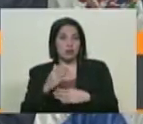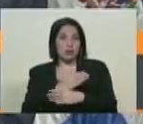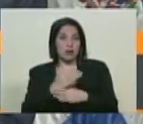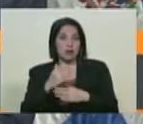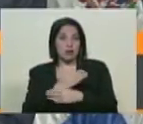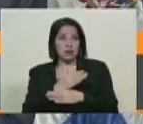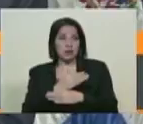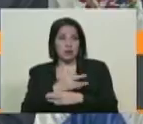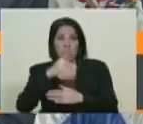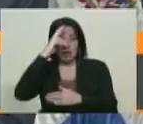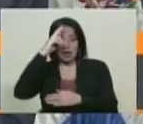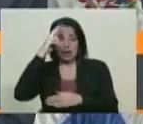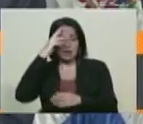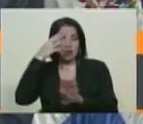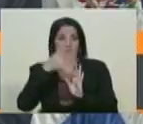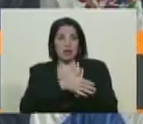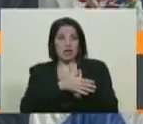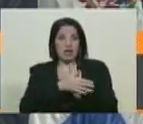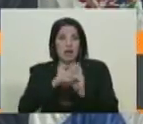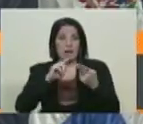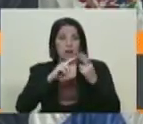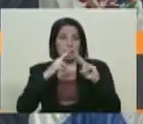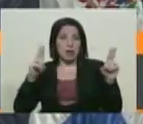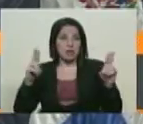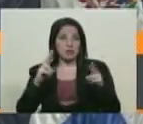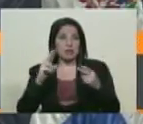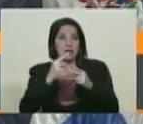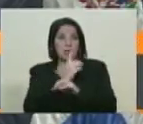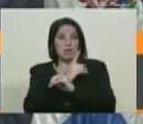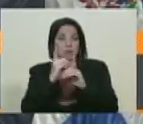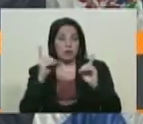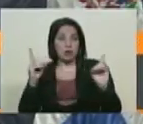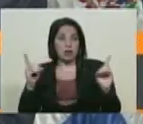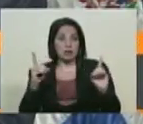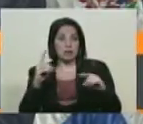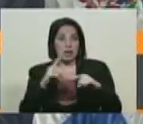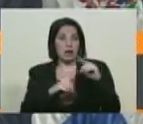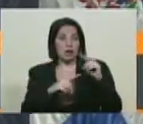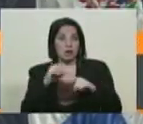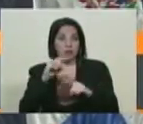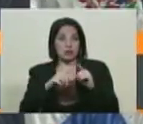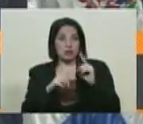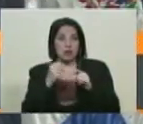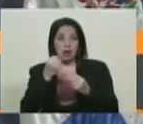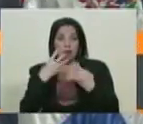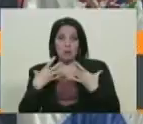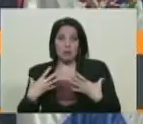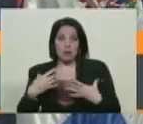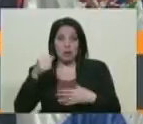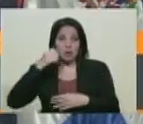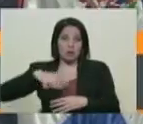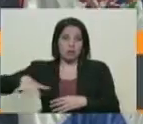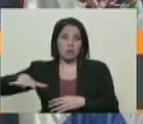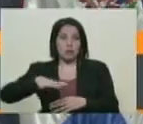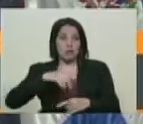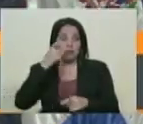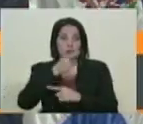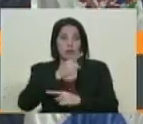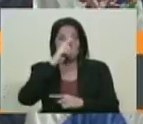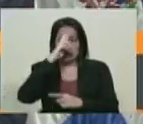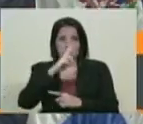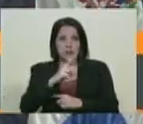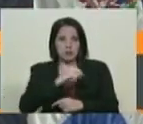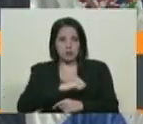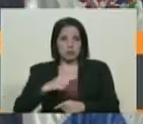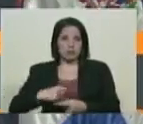razón esencial la paz, la democracia y el bienestar del pueblo de Venezuela desde el respeto a su